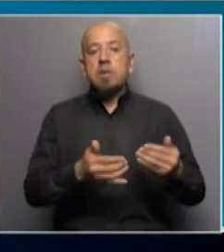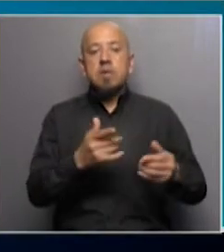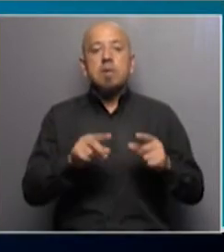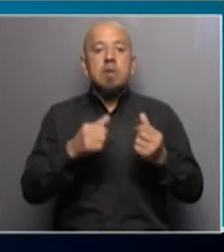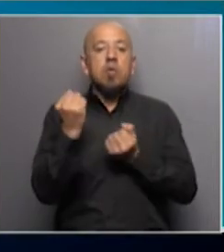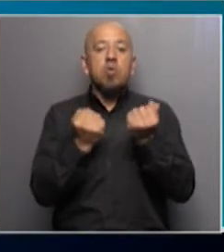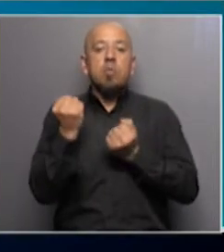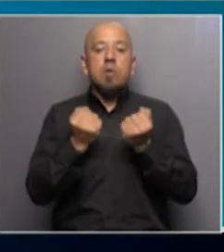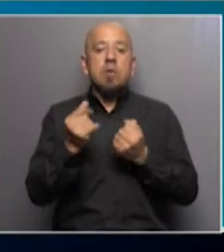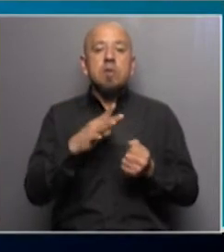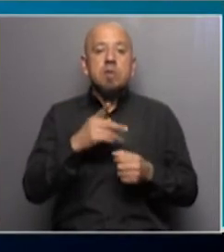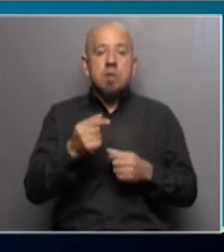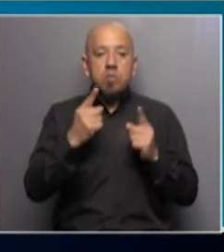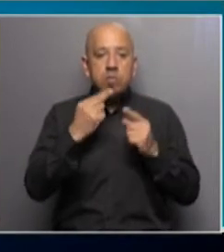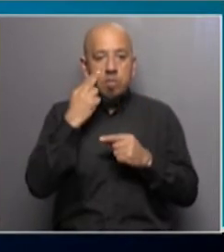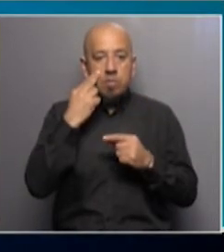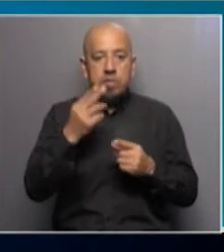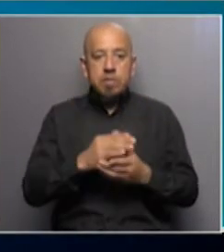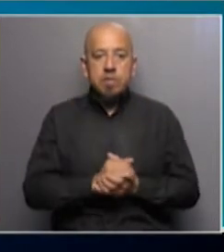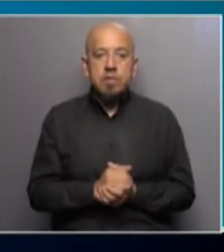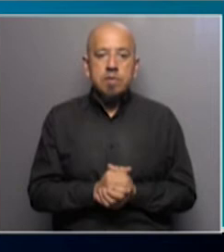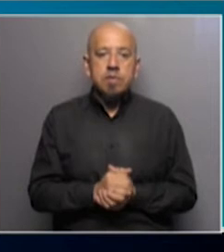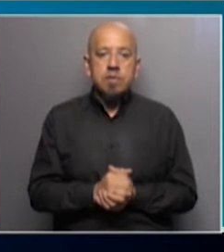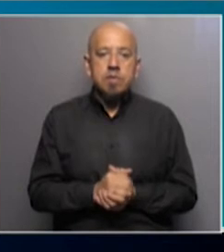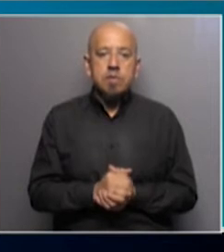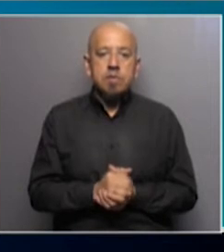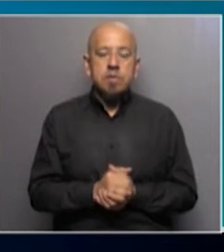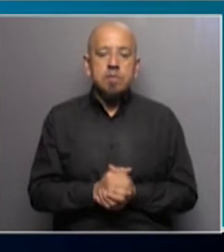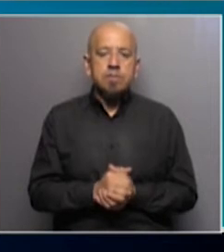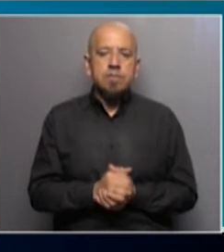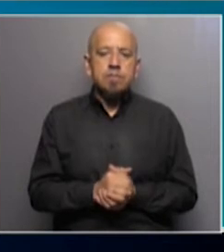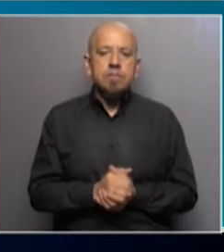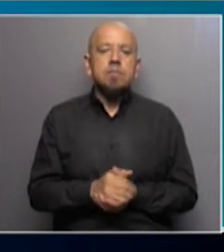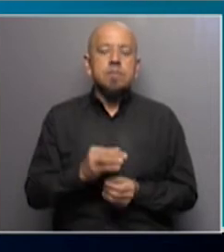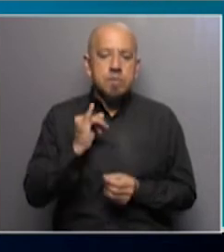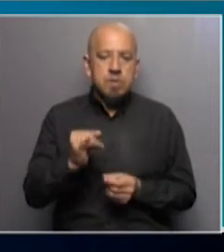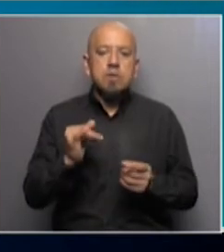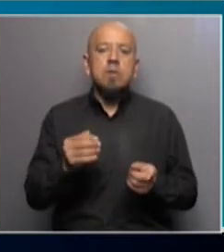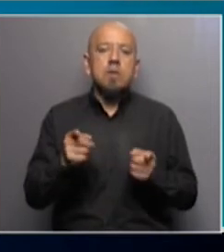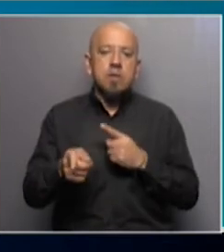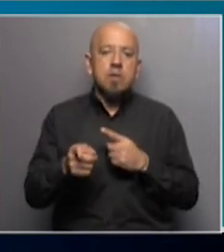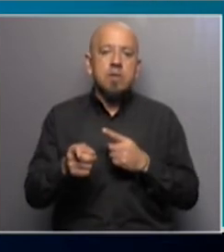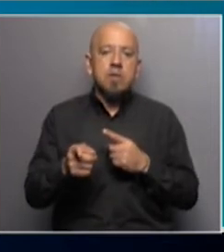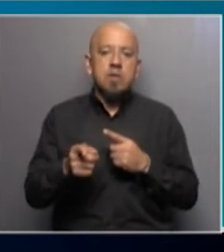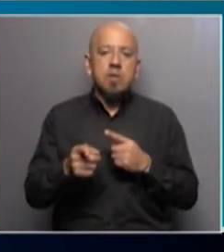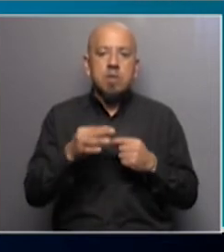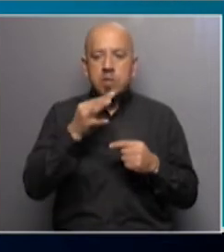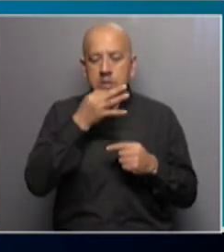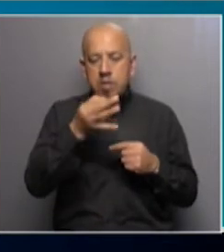economía si es que tiene una afectación? Sí, tal cual. Y ahí volvemos a la advertencia que había dado